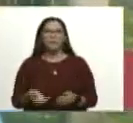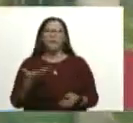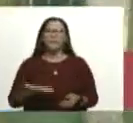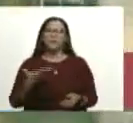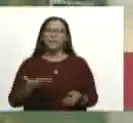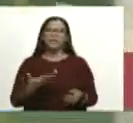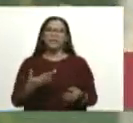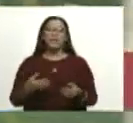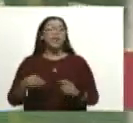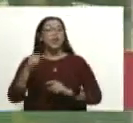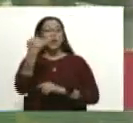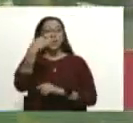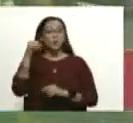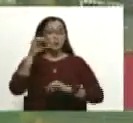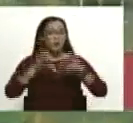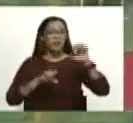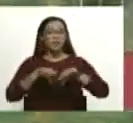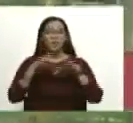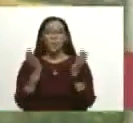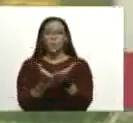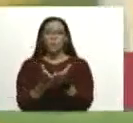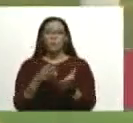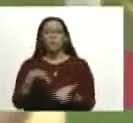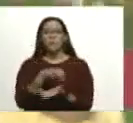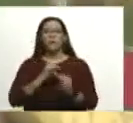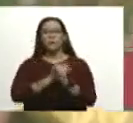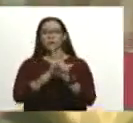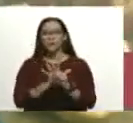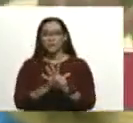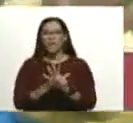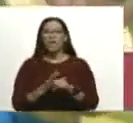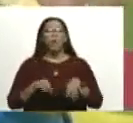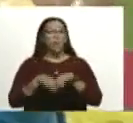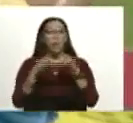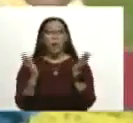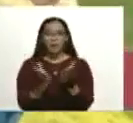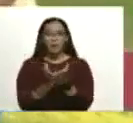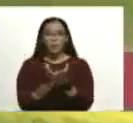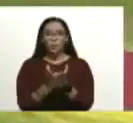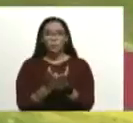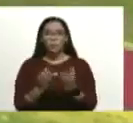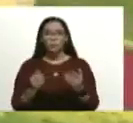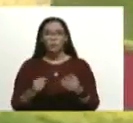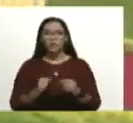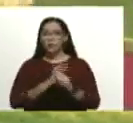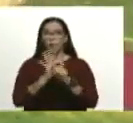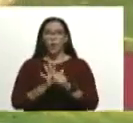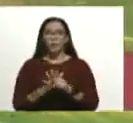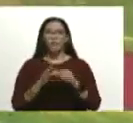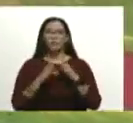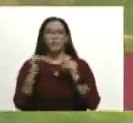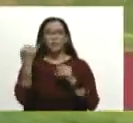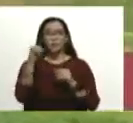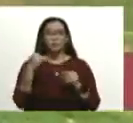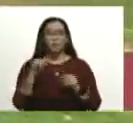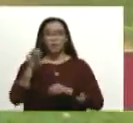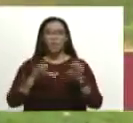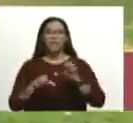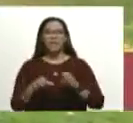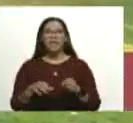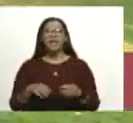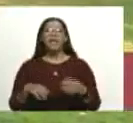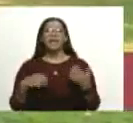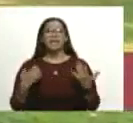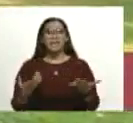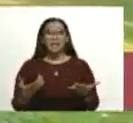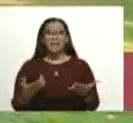es que los zoológicos del mundo entraron en crisis con la pandemia. Cuando el mundo se cerró producto del COVID, todos los zoológicos entraron en crisis porque eran zoológicos que